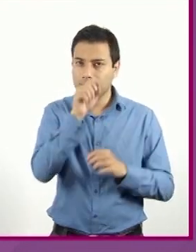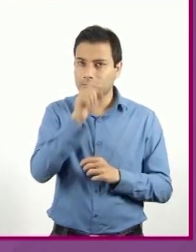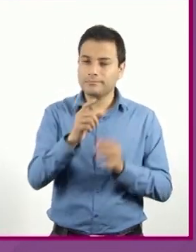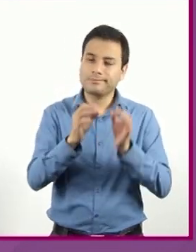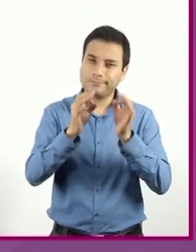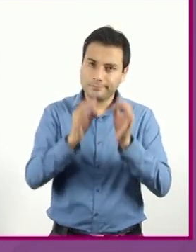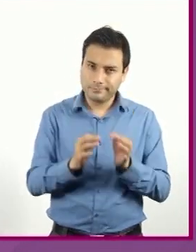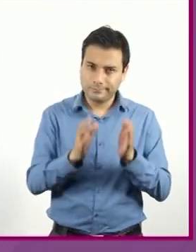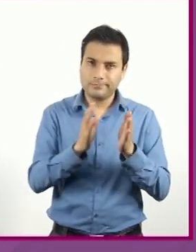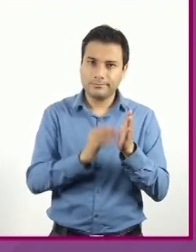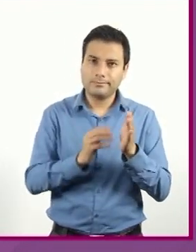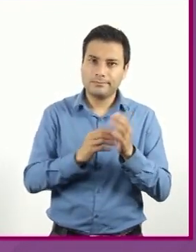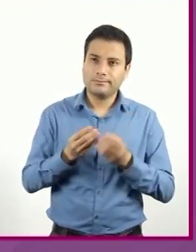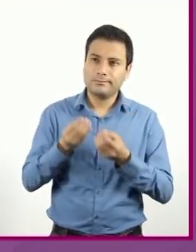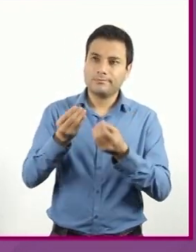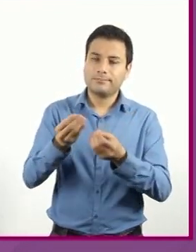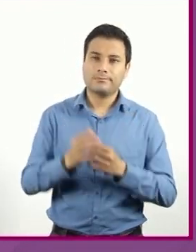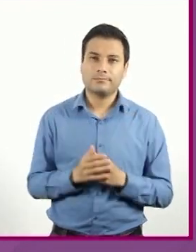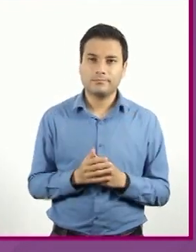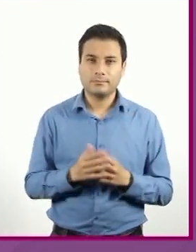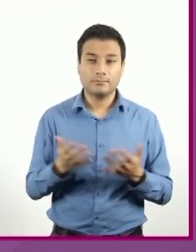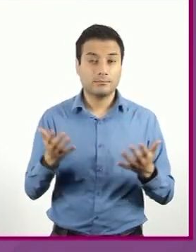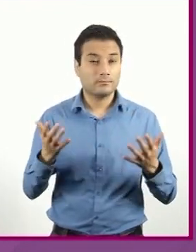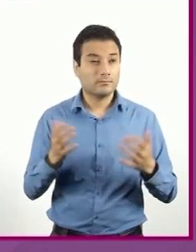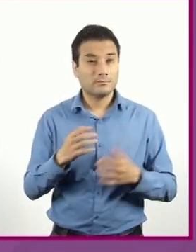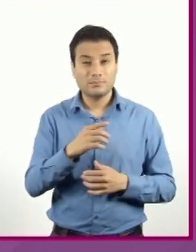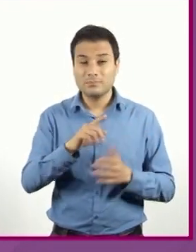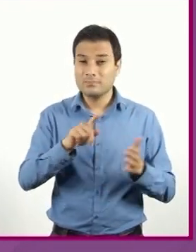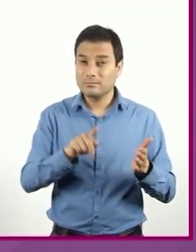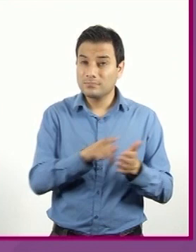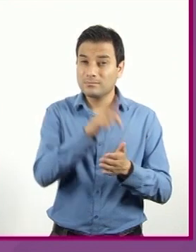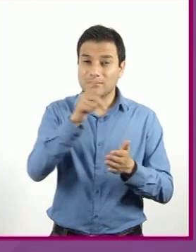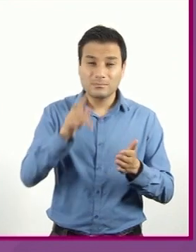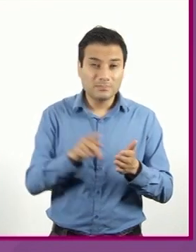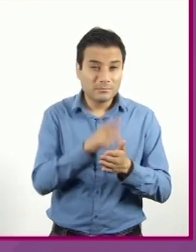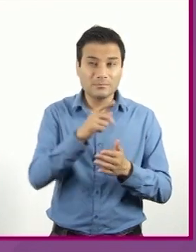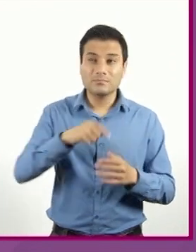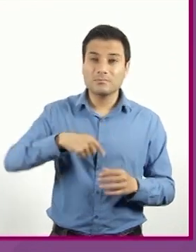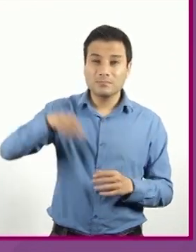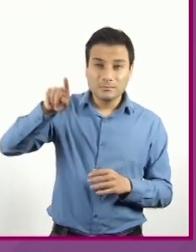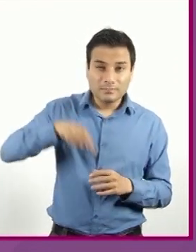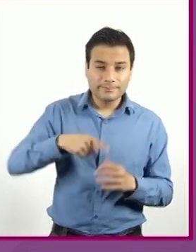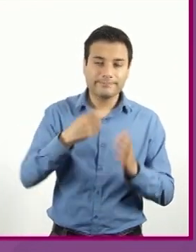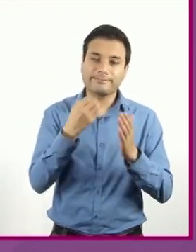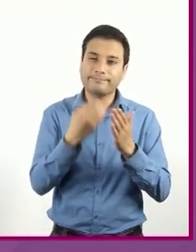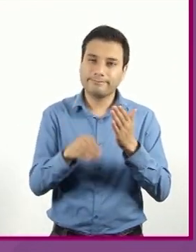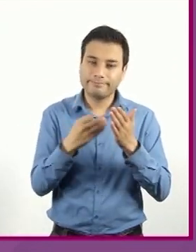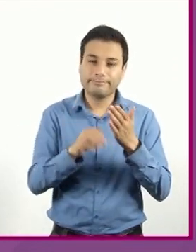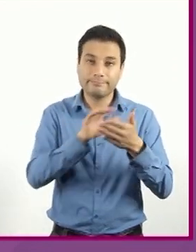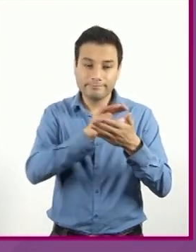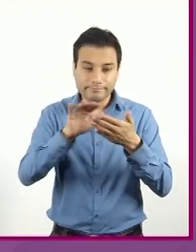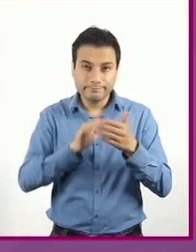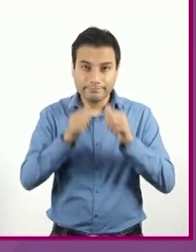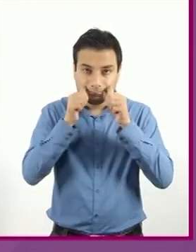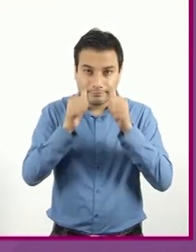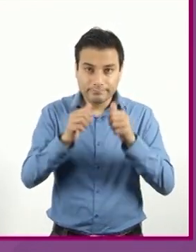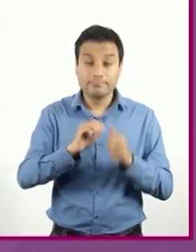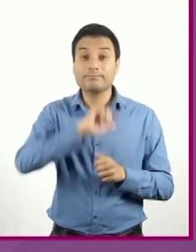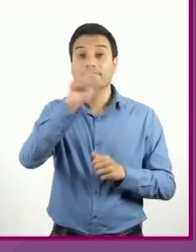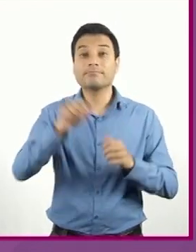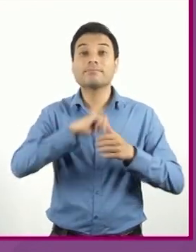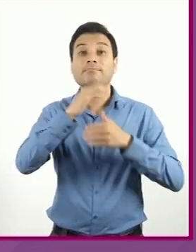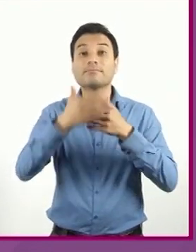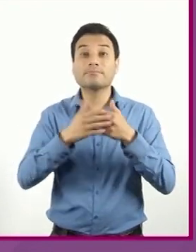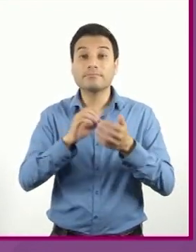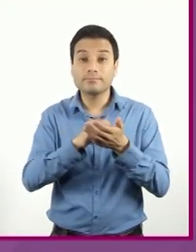para cotejo. Tanto contratiempo por no leer con atención que hasta la tercera cita pudo